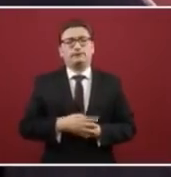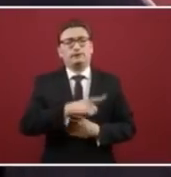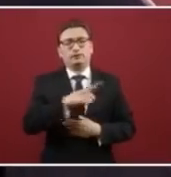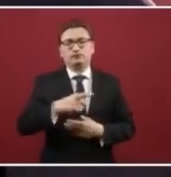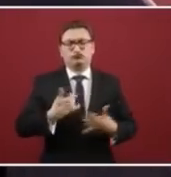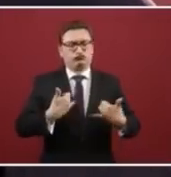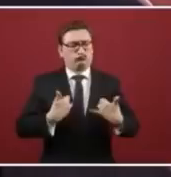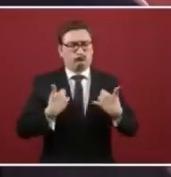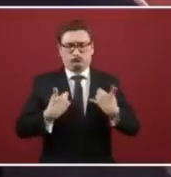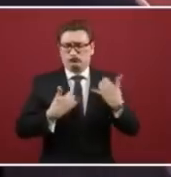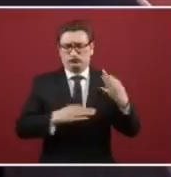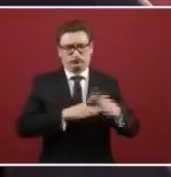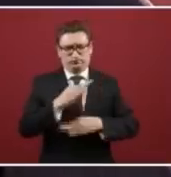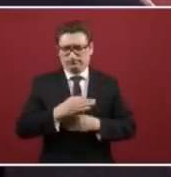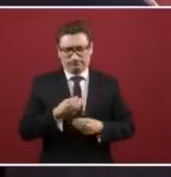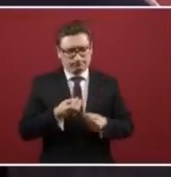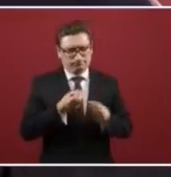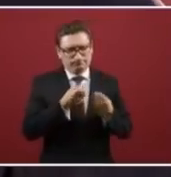adolescentes